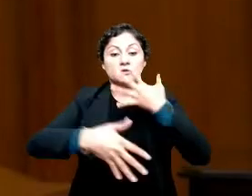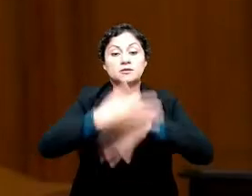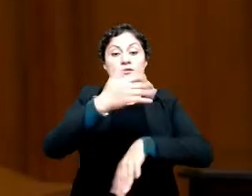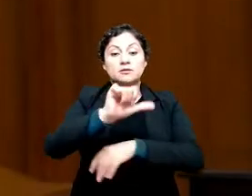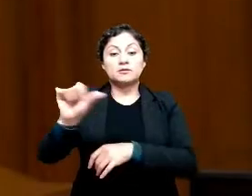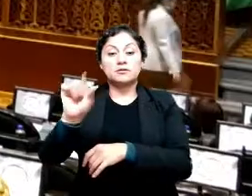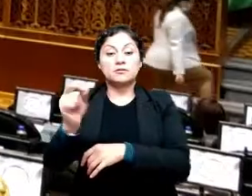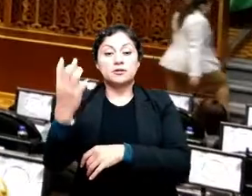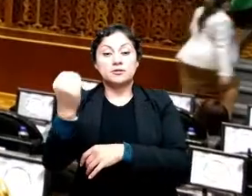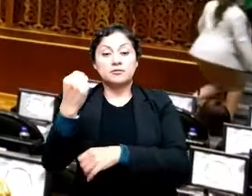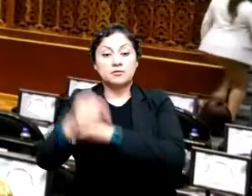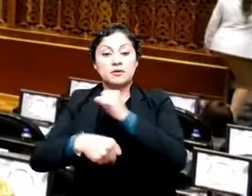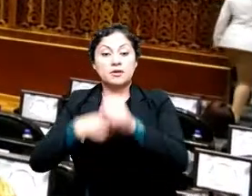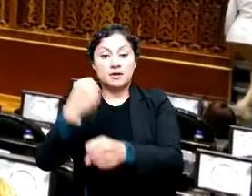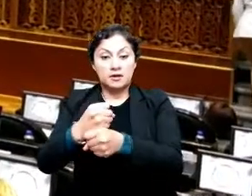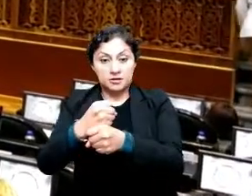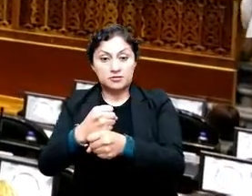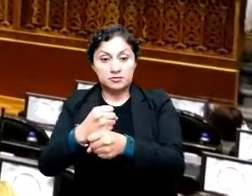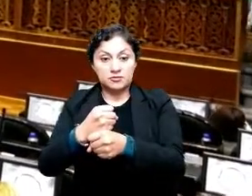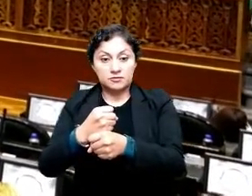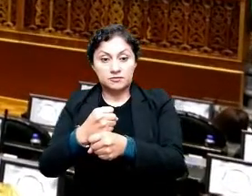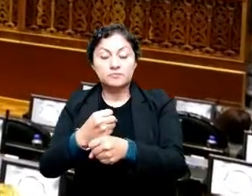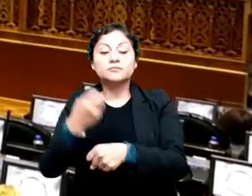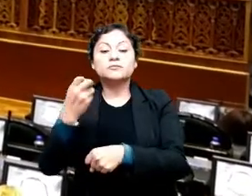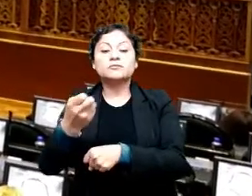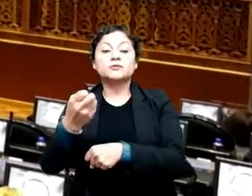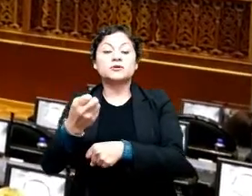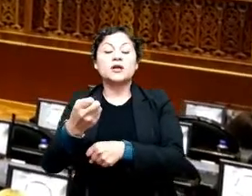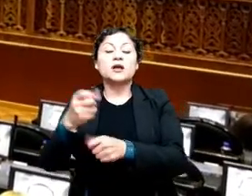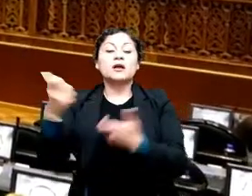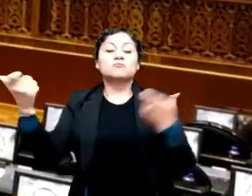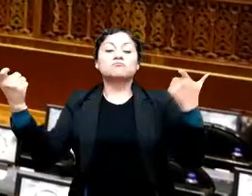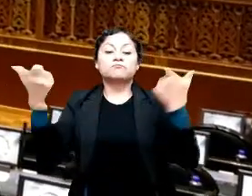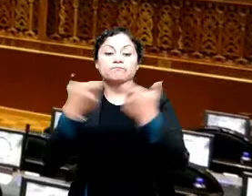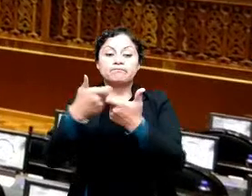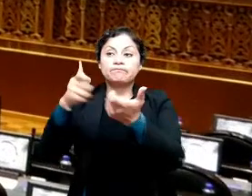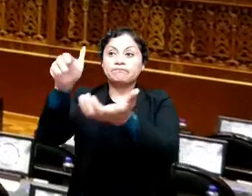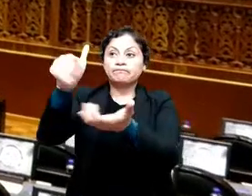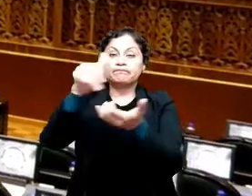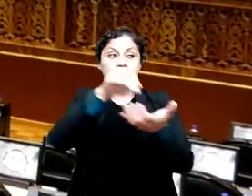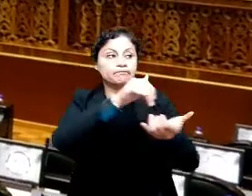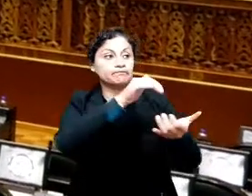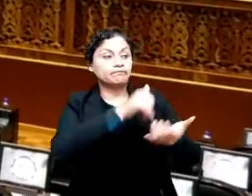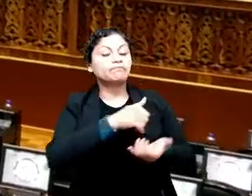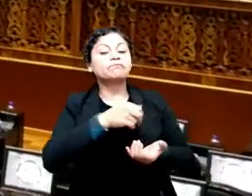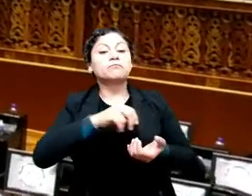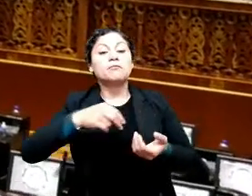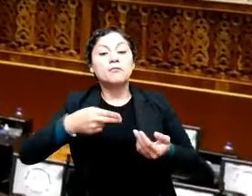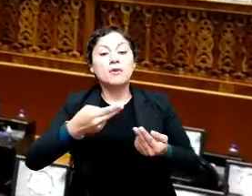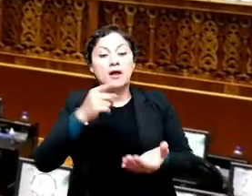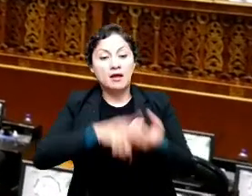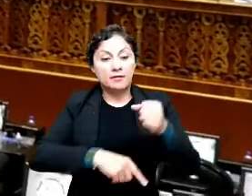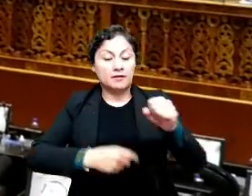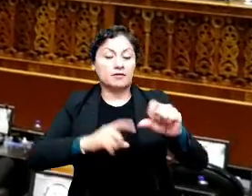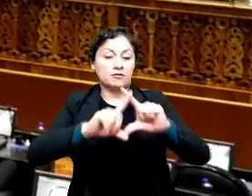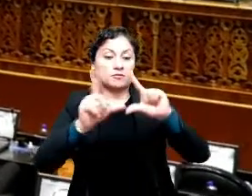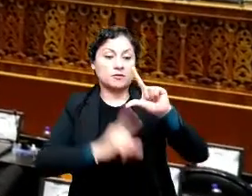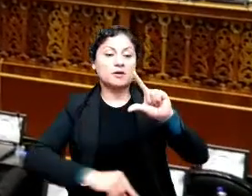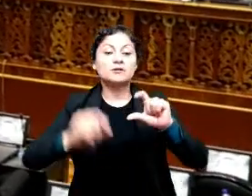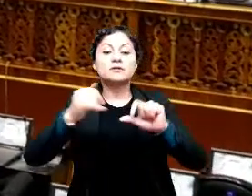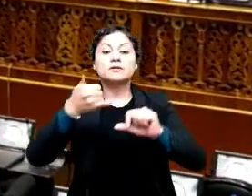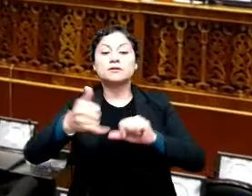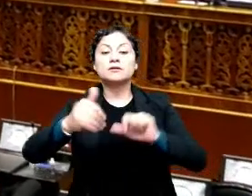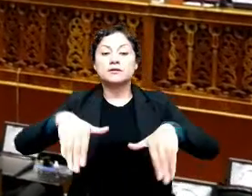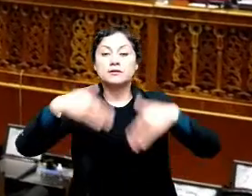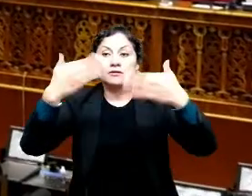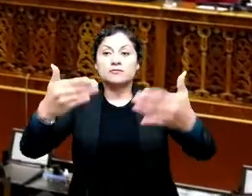años. Captación de inversión nacional y extranjera por más de 400,000 millones de pesos.